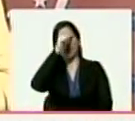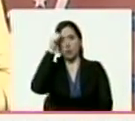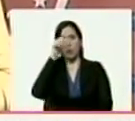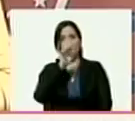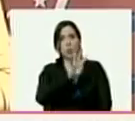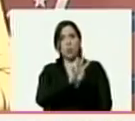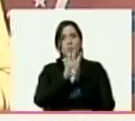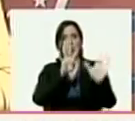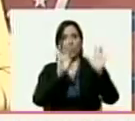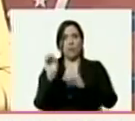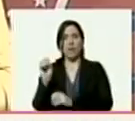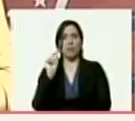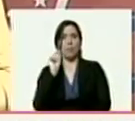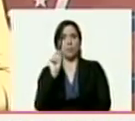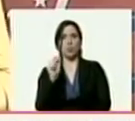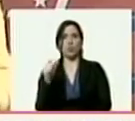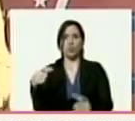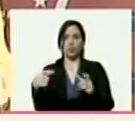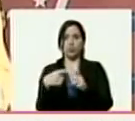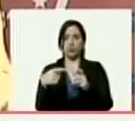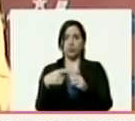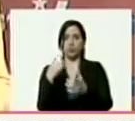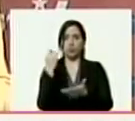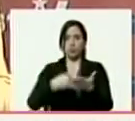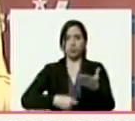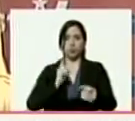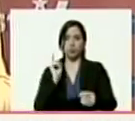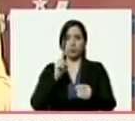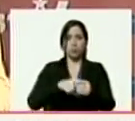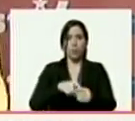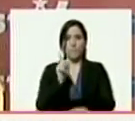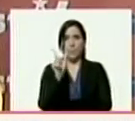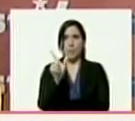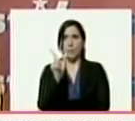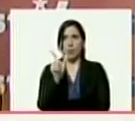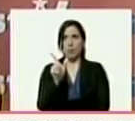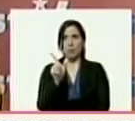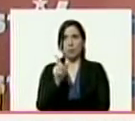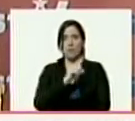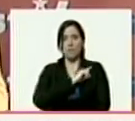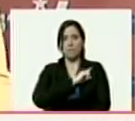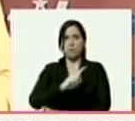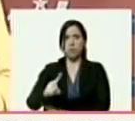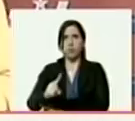490 puntos para la carnetización y la inscripción del Partido Socialista Unido de Venezuela, que ha sido ordenada